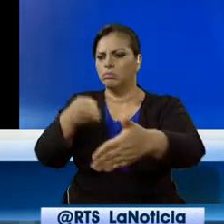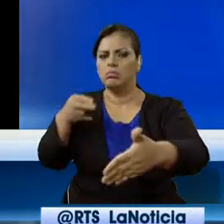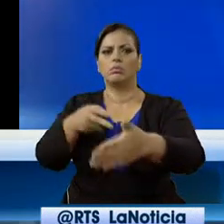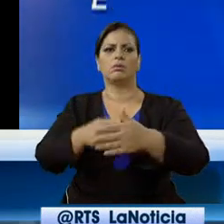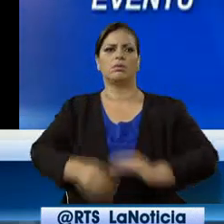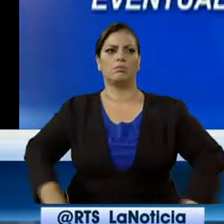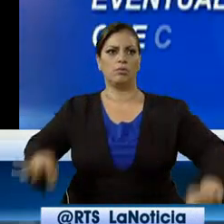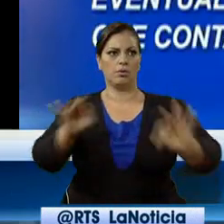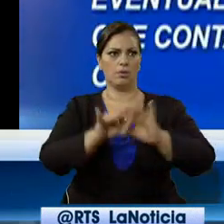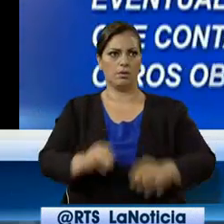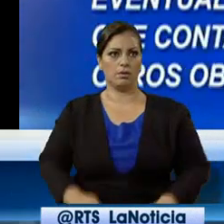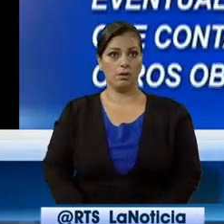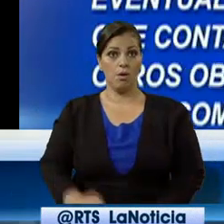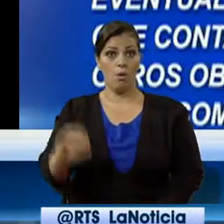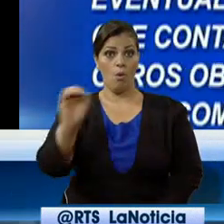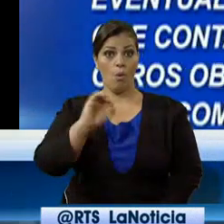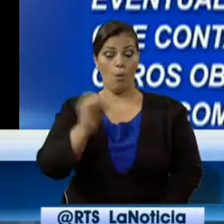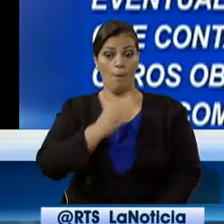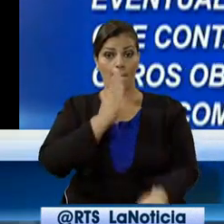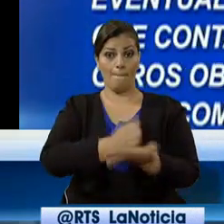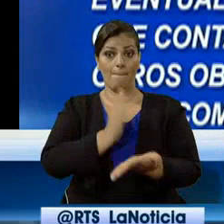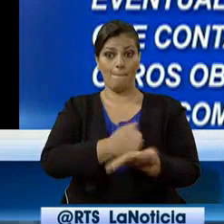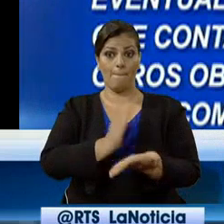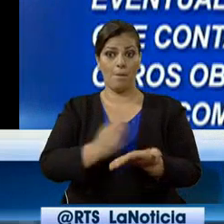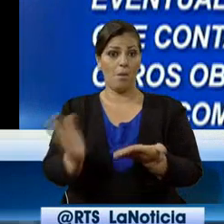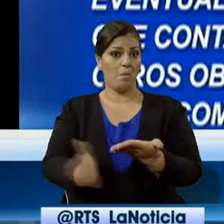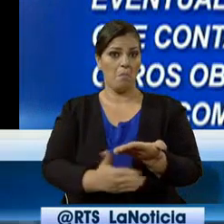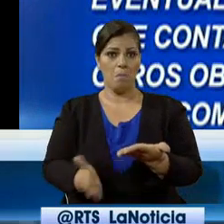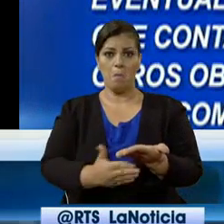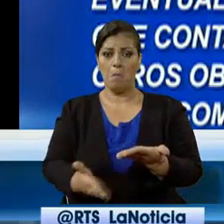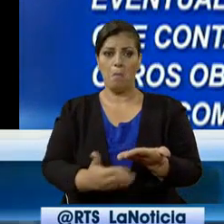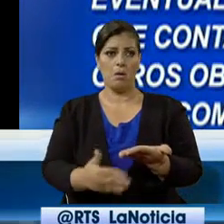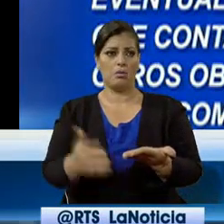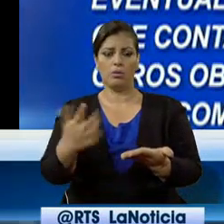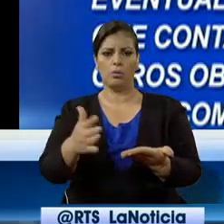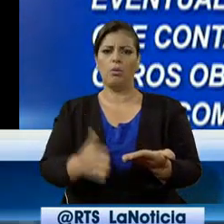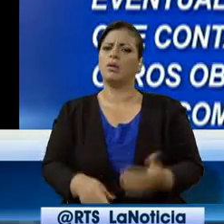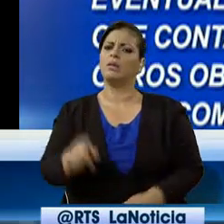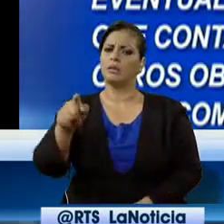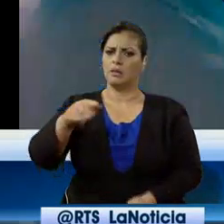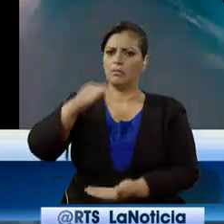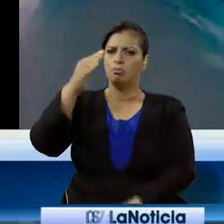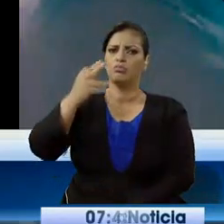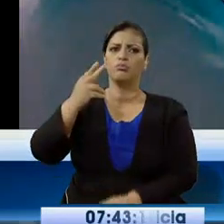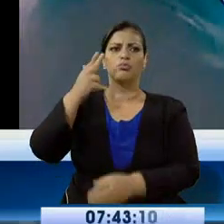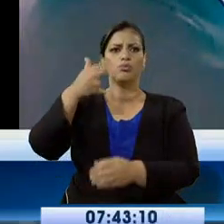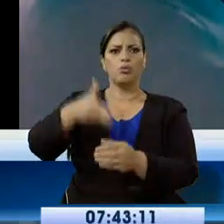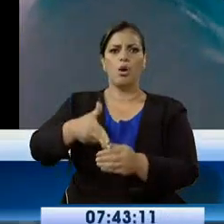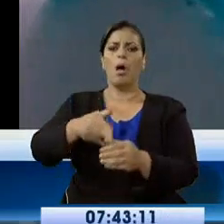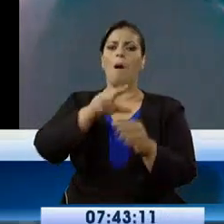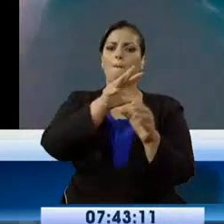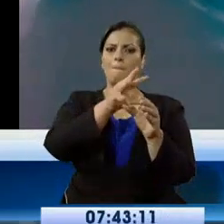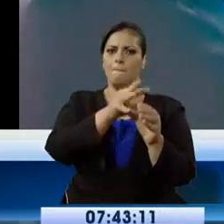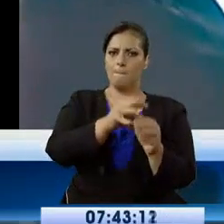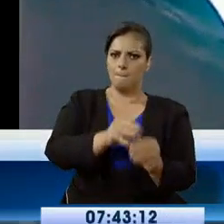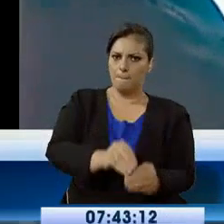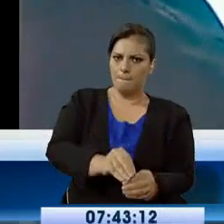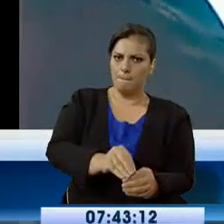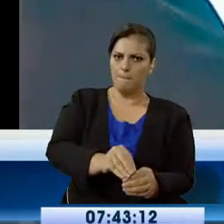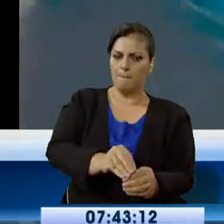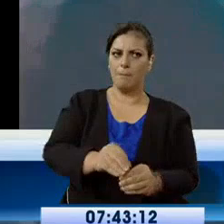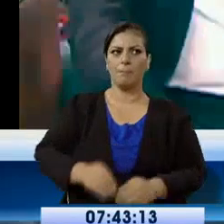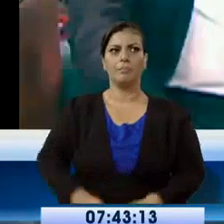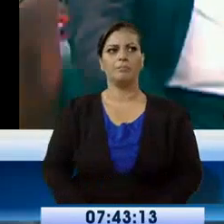si no van a ser utilizadas por un buen tiempo, pues dejar desconectado tanto el cilindro como la cocina. Moreira cuestiona además la falta